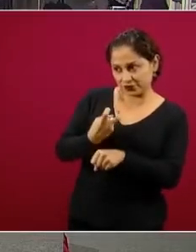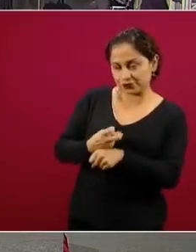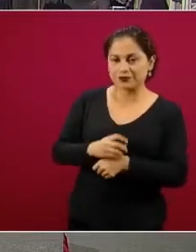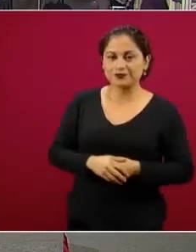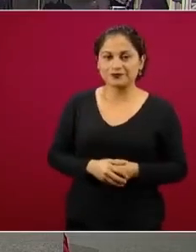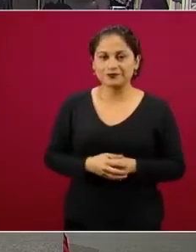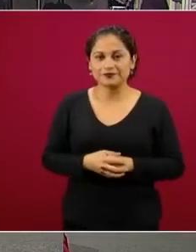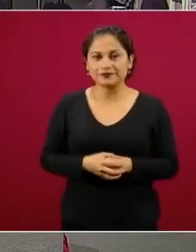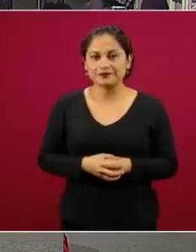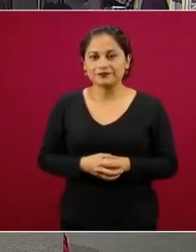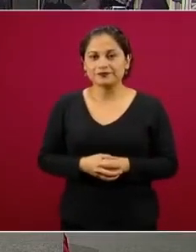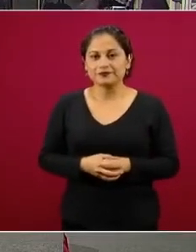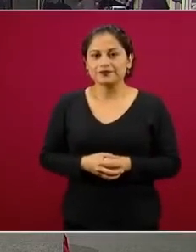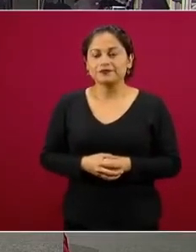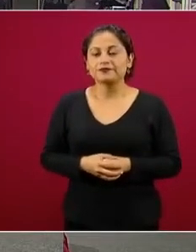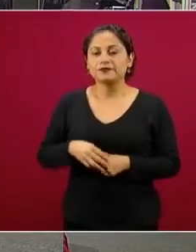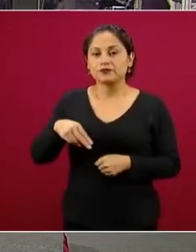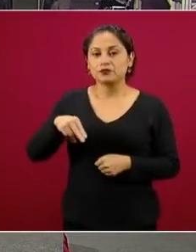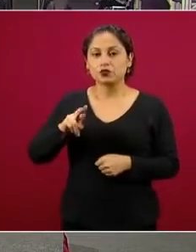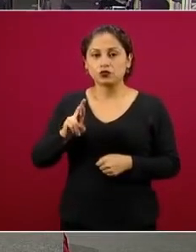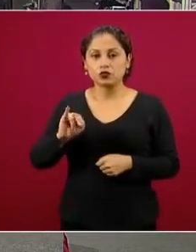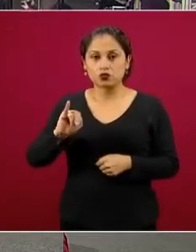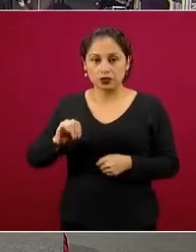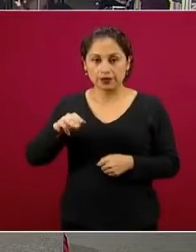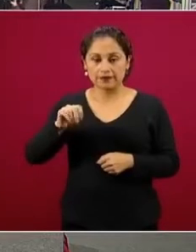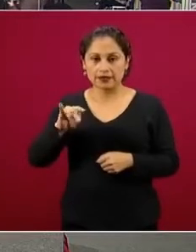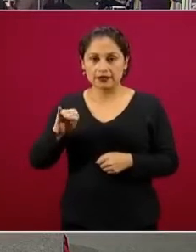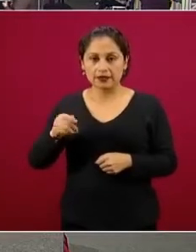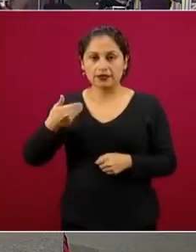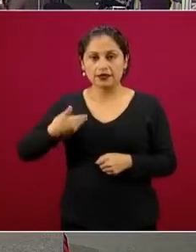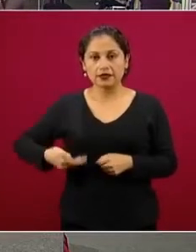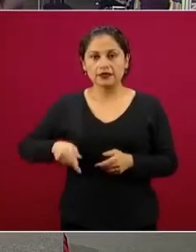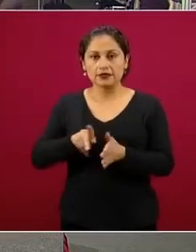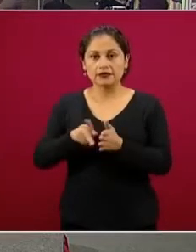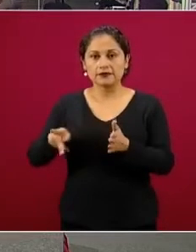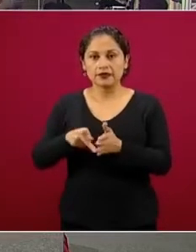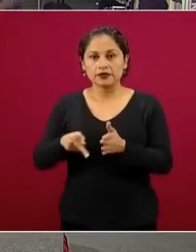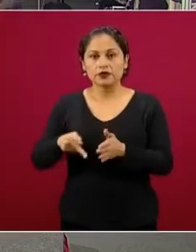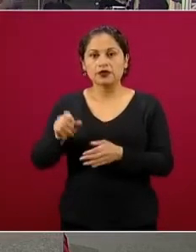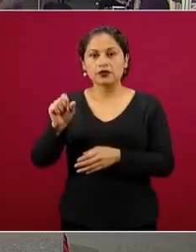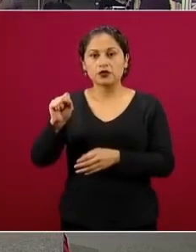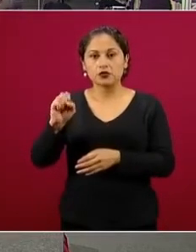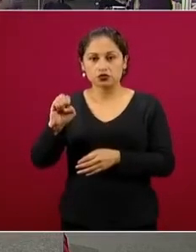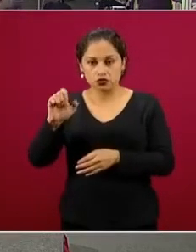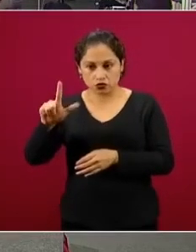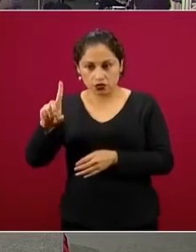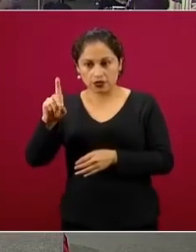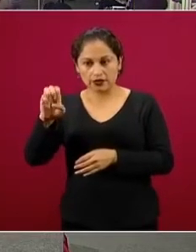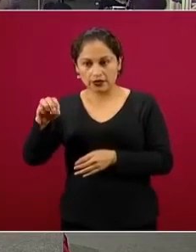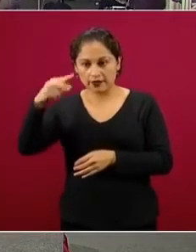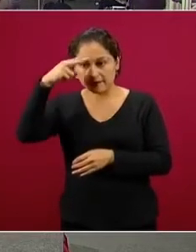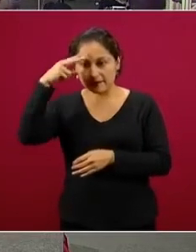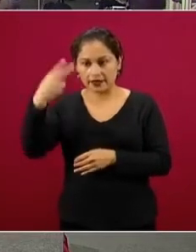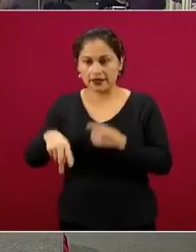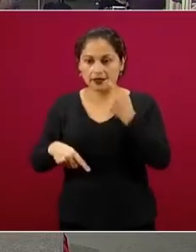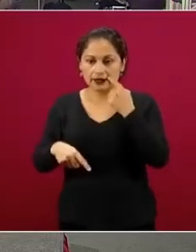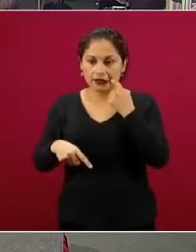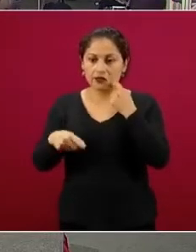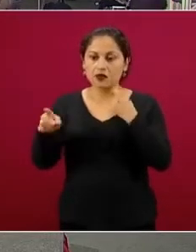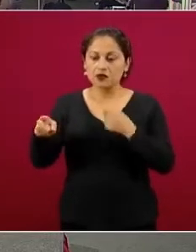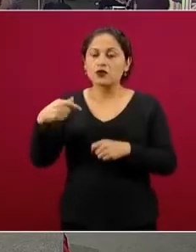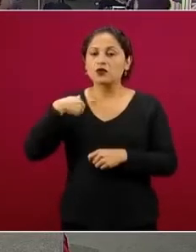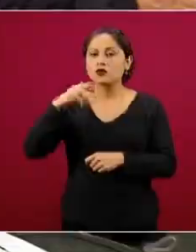Y justo Nurit Martínez del periódico El Sol de México, qué bueno que recordé al secretario Alcocer, no está